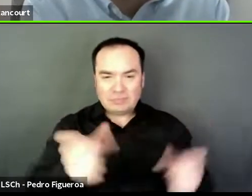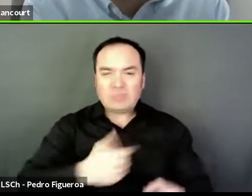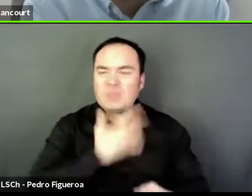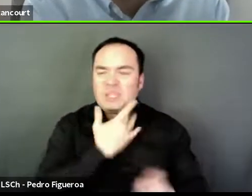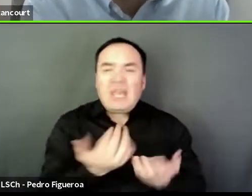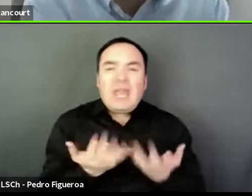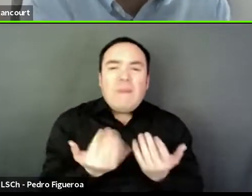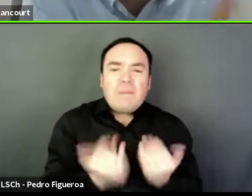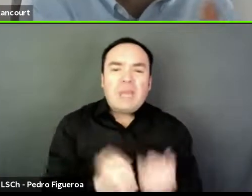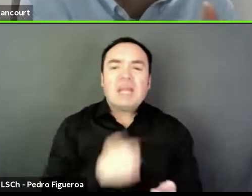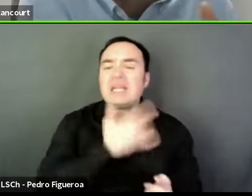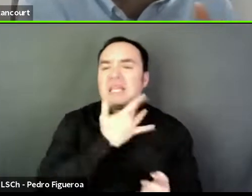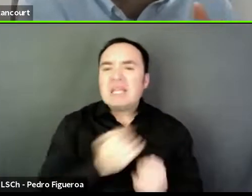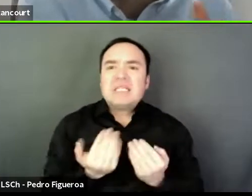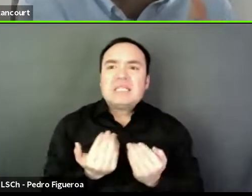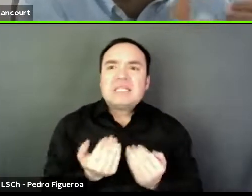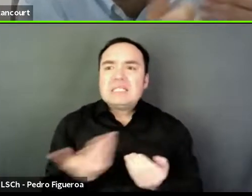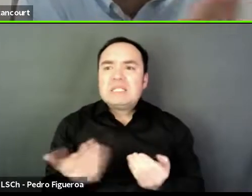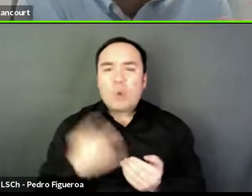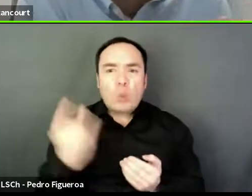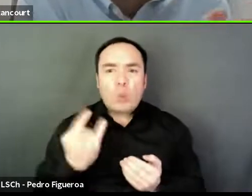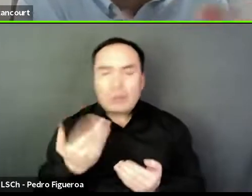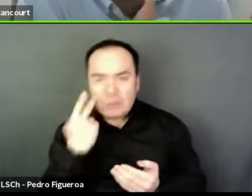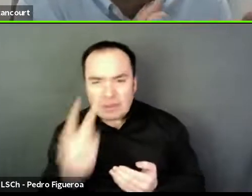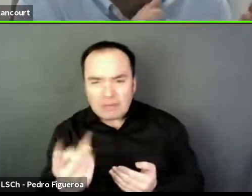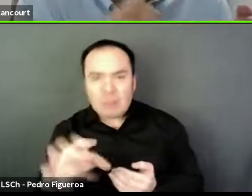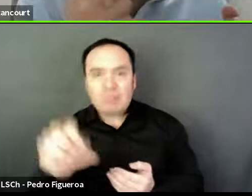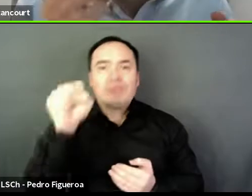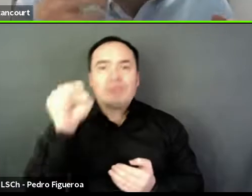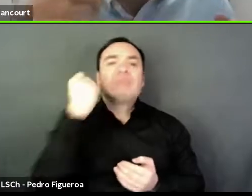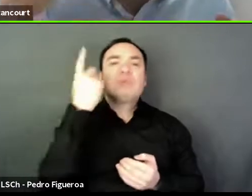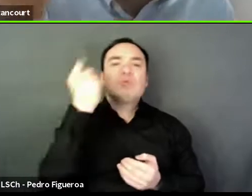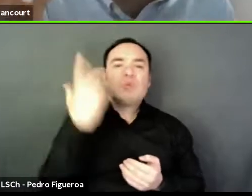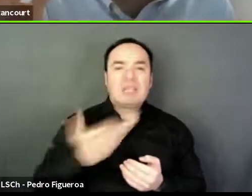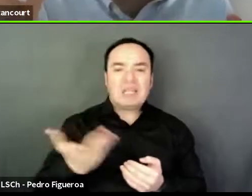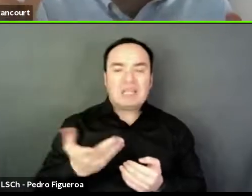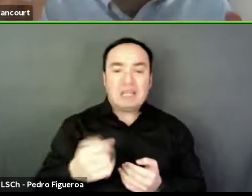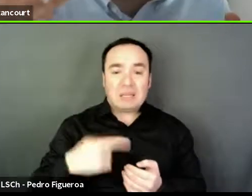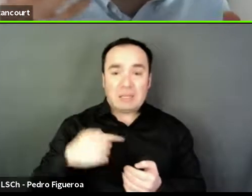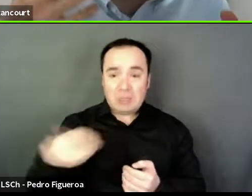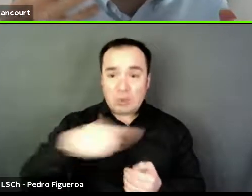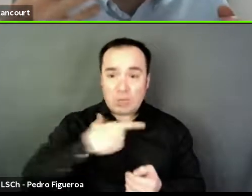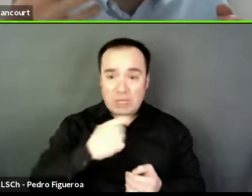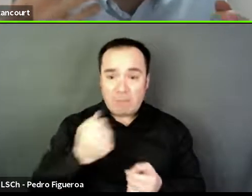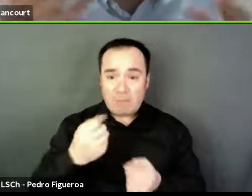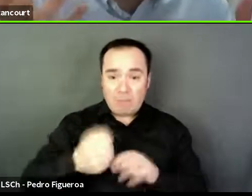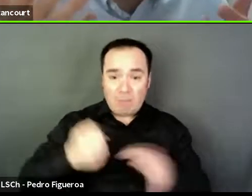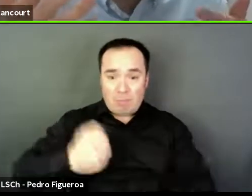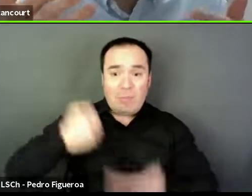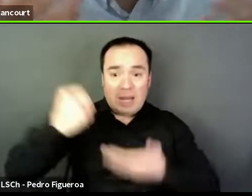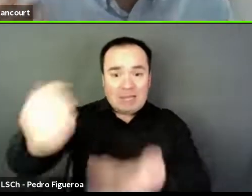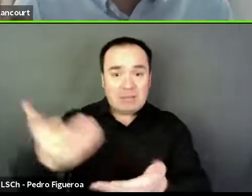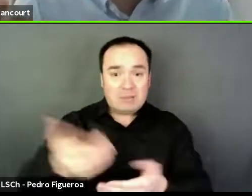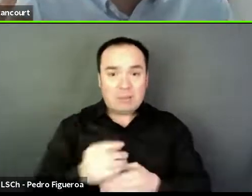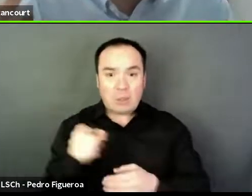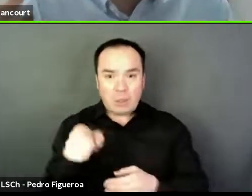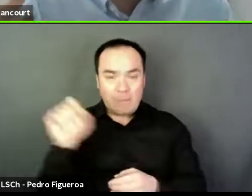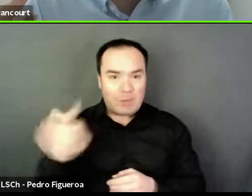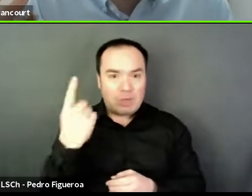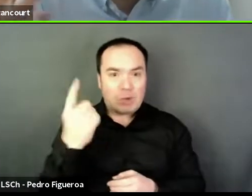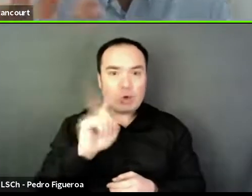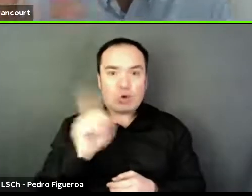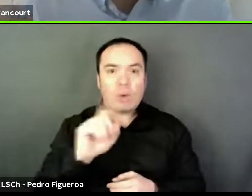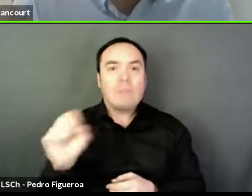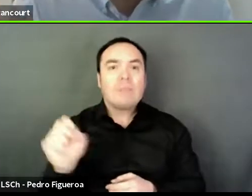que vienen hay por ejemplo descubrimos que lo que más querían de nosotros no era financiamiento como creíamos sino que revés